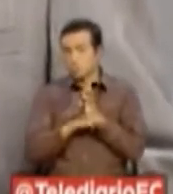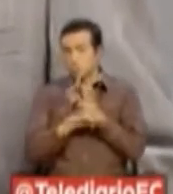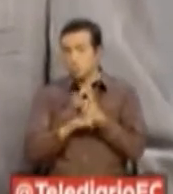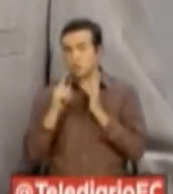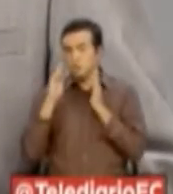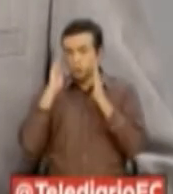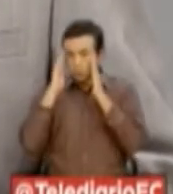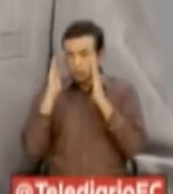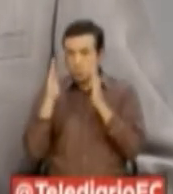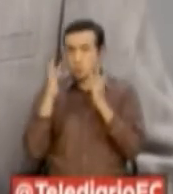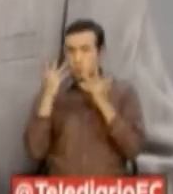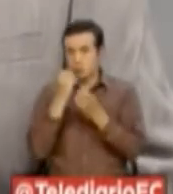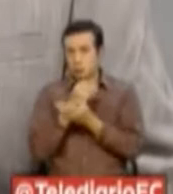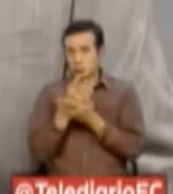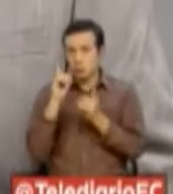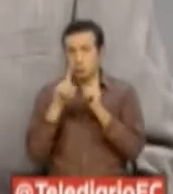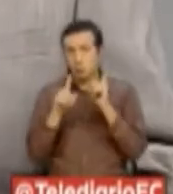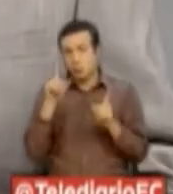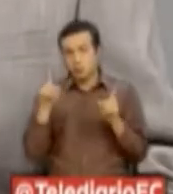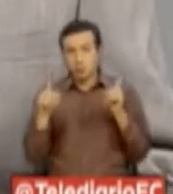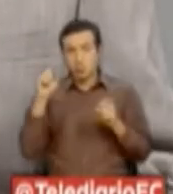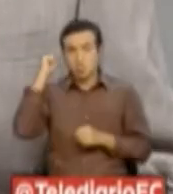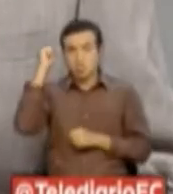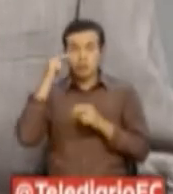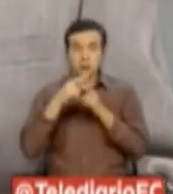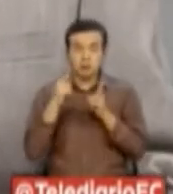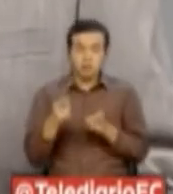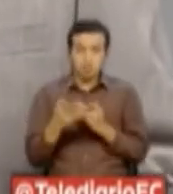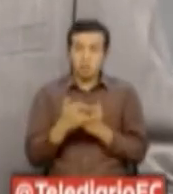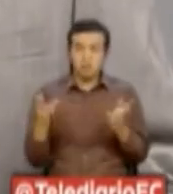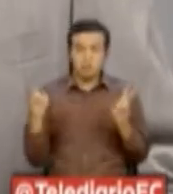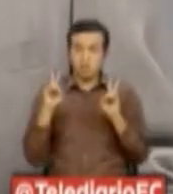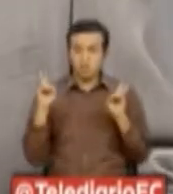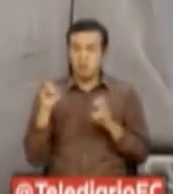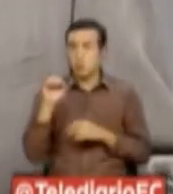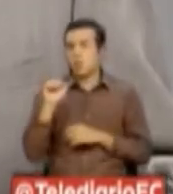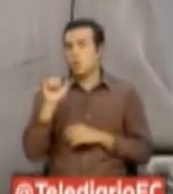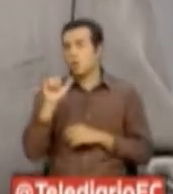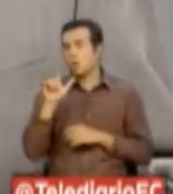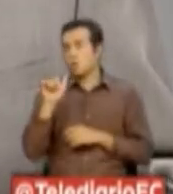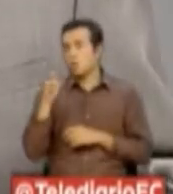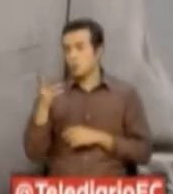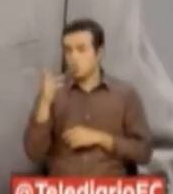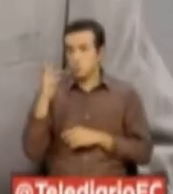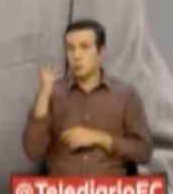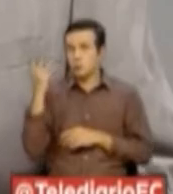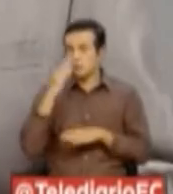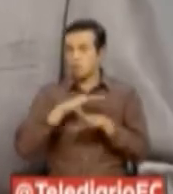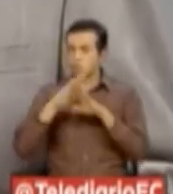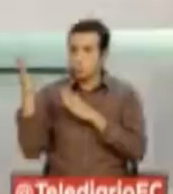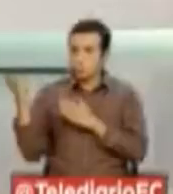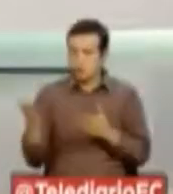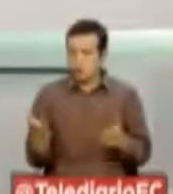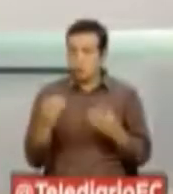enfoque expuestos violadores de los derechos humanos en esta materia enrique ayala mora nuestro próximo invitado en